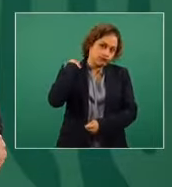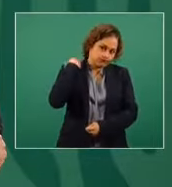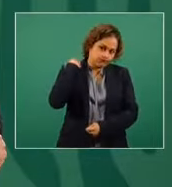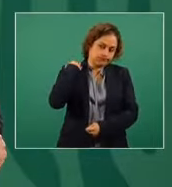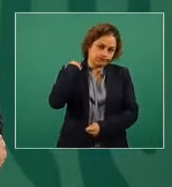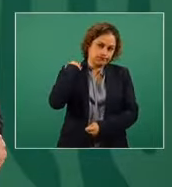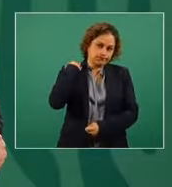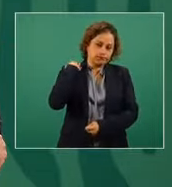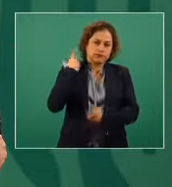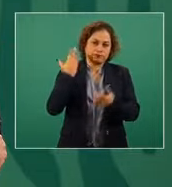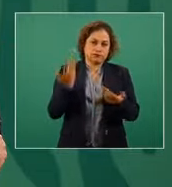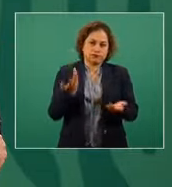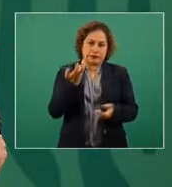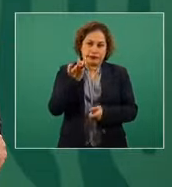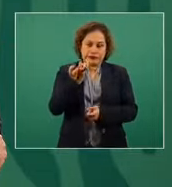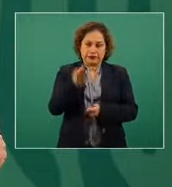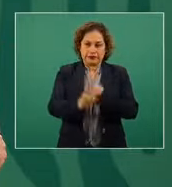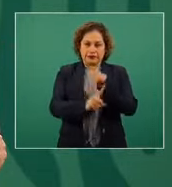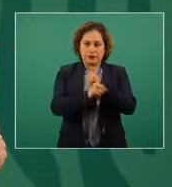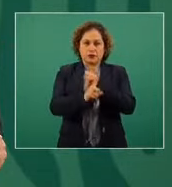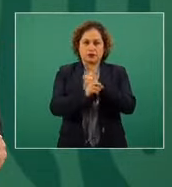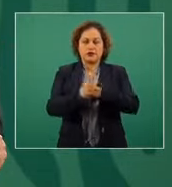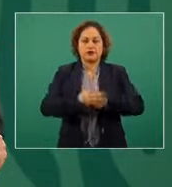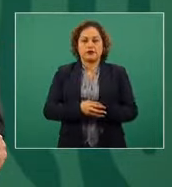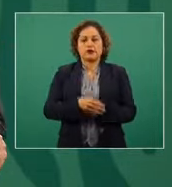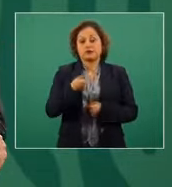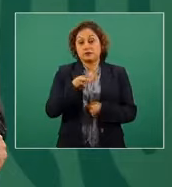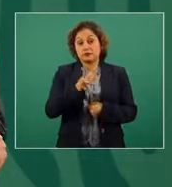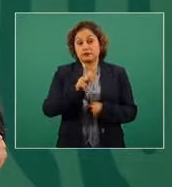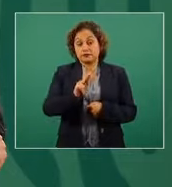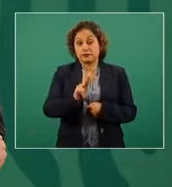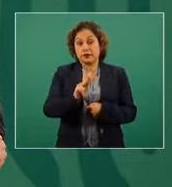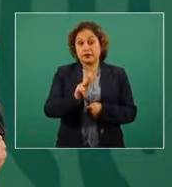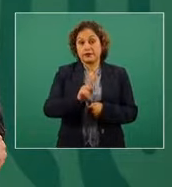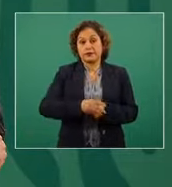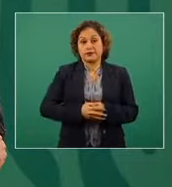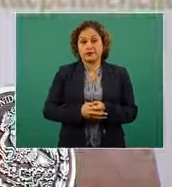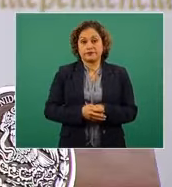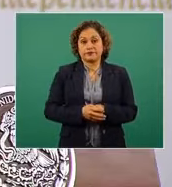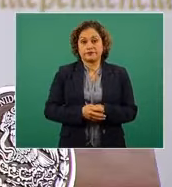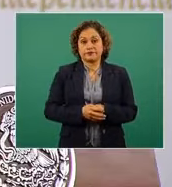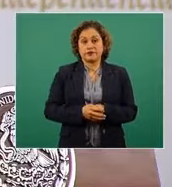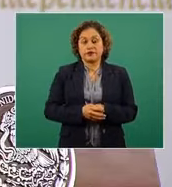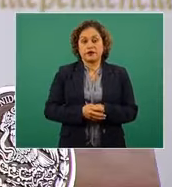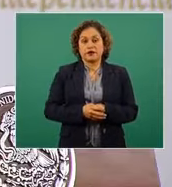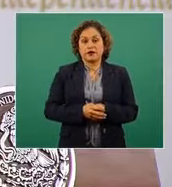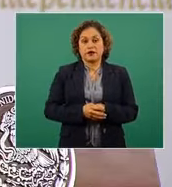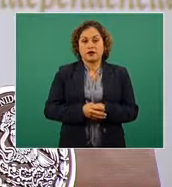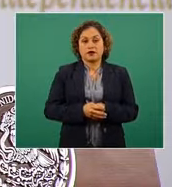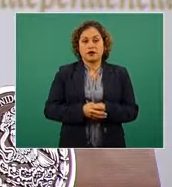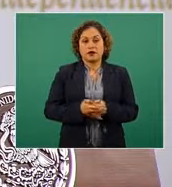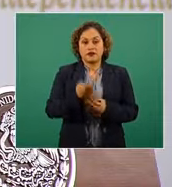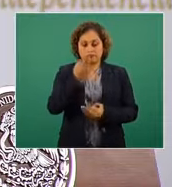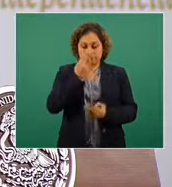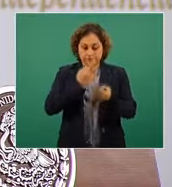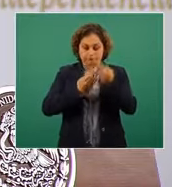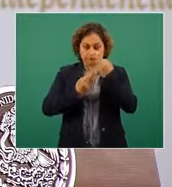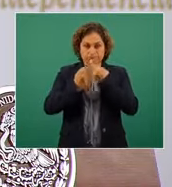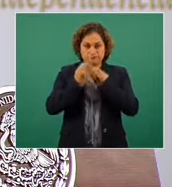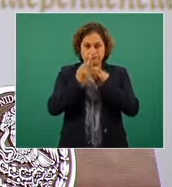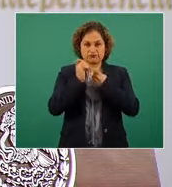Que se afecta, pero también el tratamiento tiene que cuidar que no se afecten otros